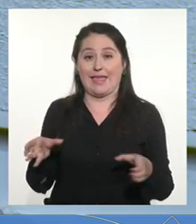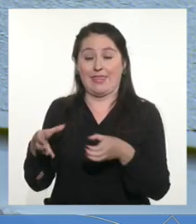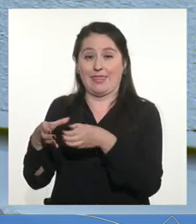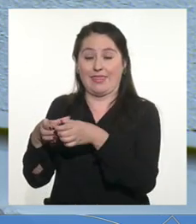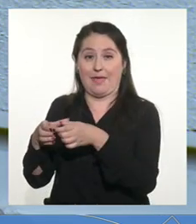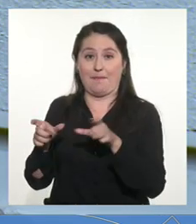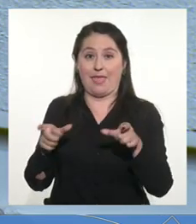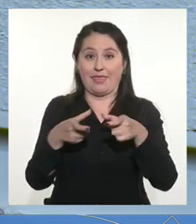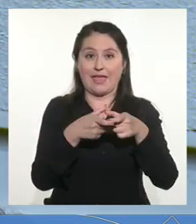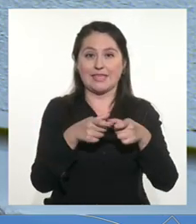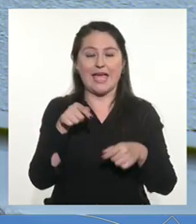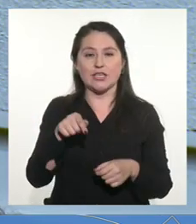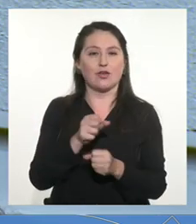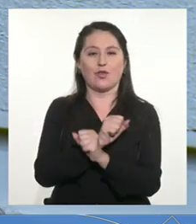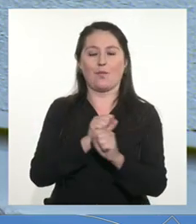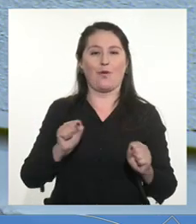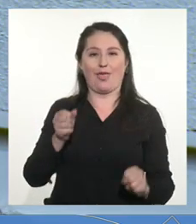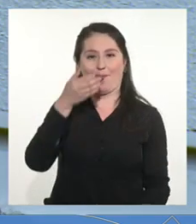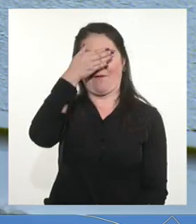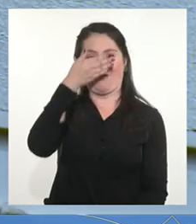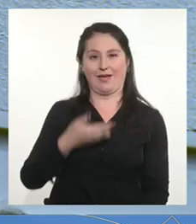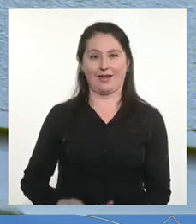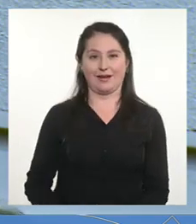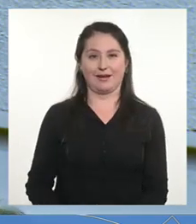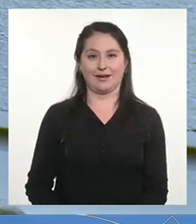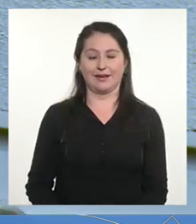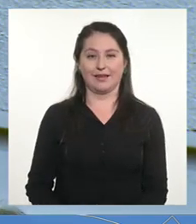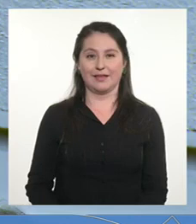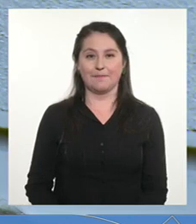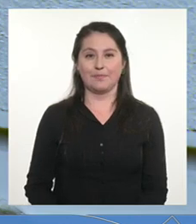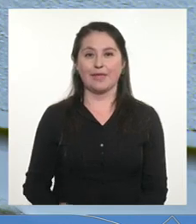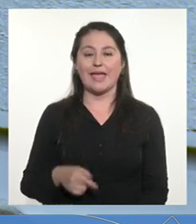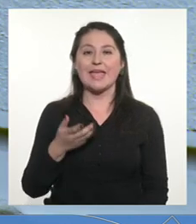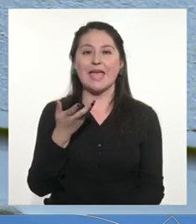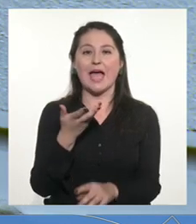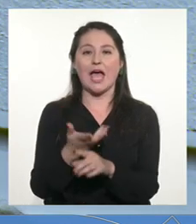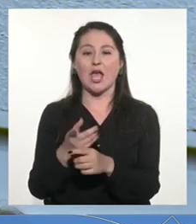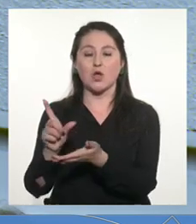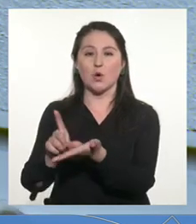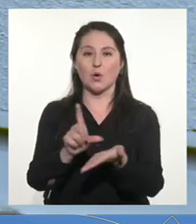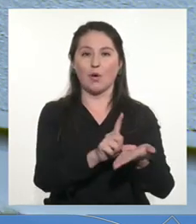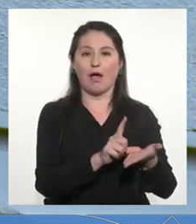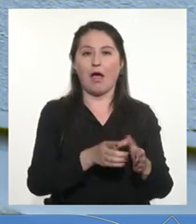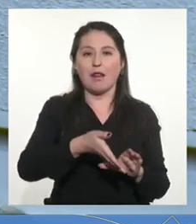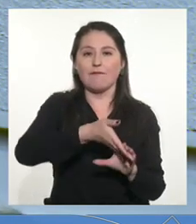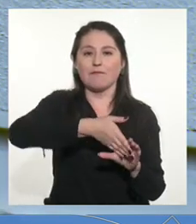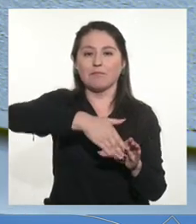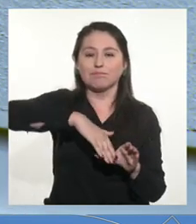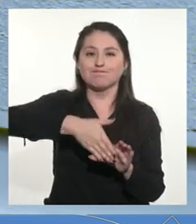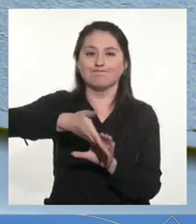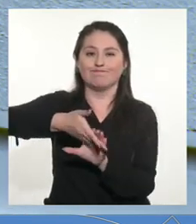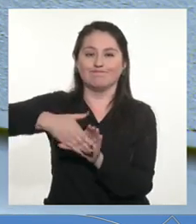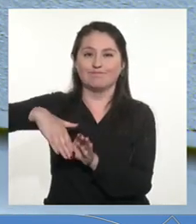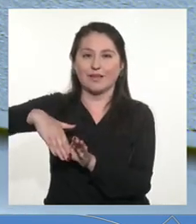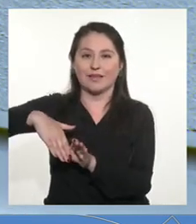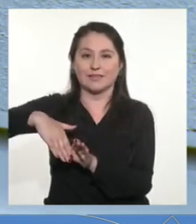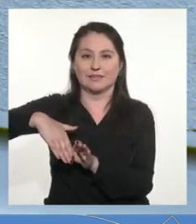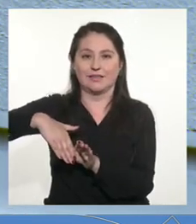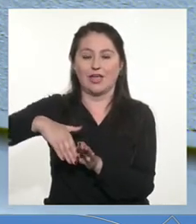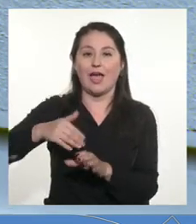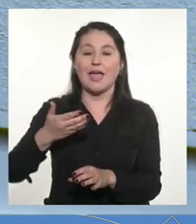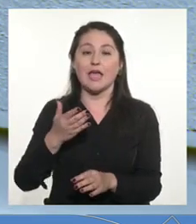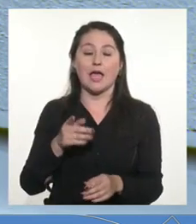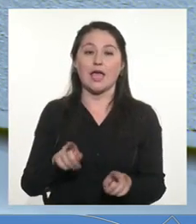no somos capaces de verdad y por eso ocurre en algunas zonas blancas donde se quedan espacios incluso más en las